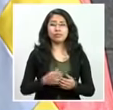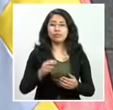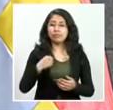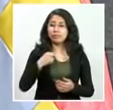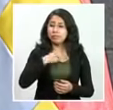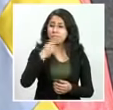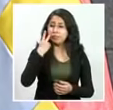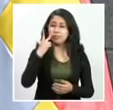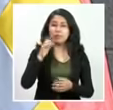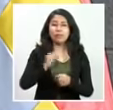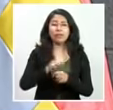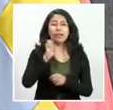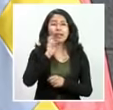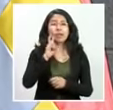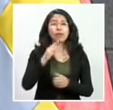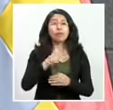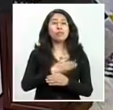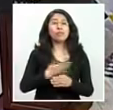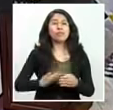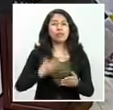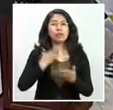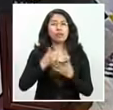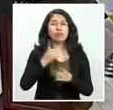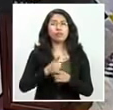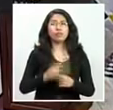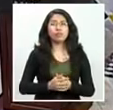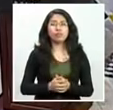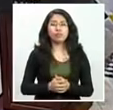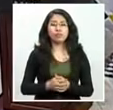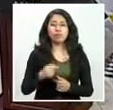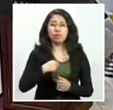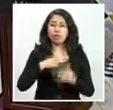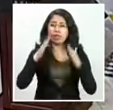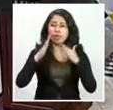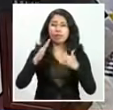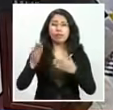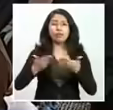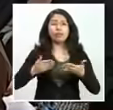presidente. Entonces, contentos también por esa llegada de hermano Evo Morales.